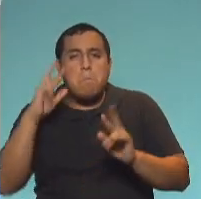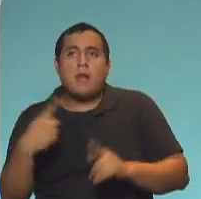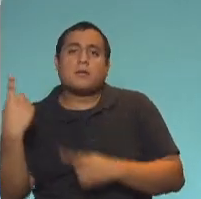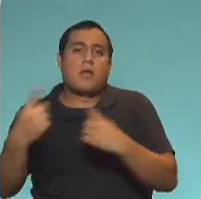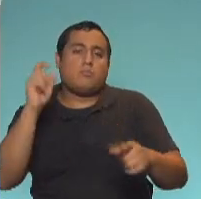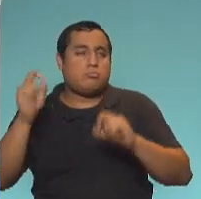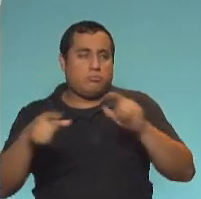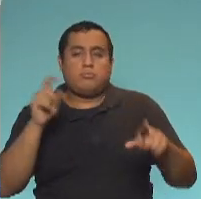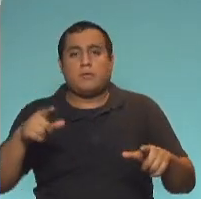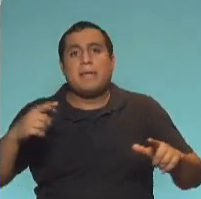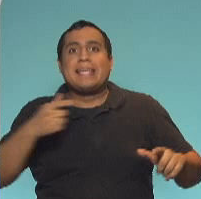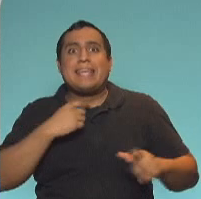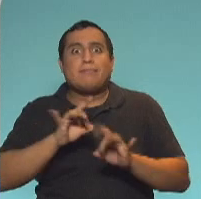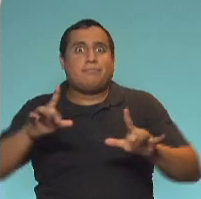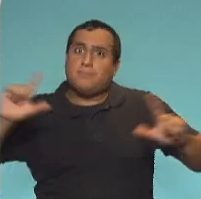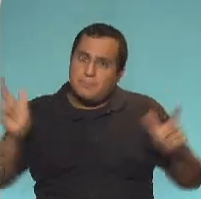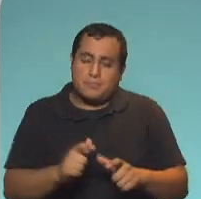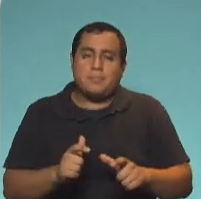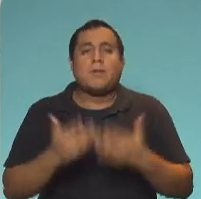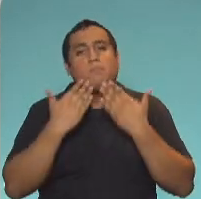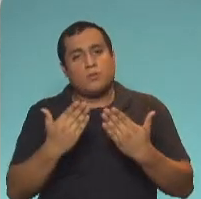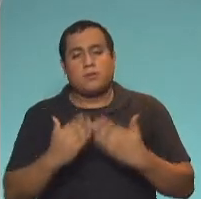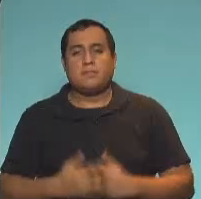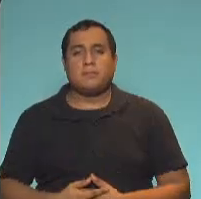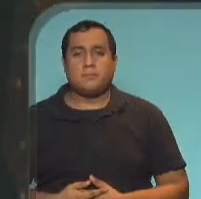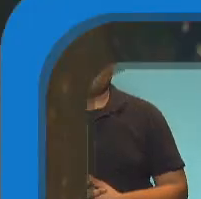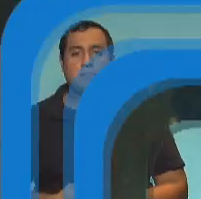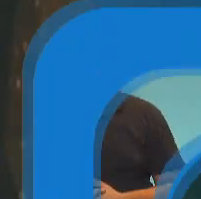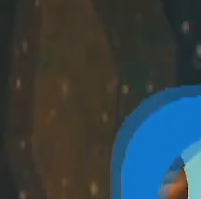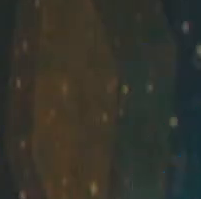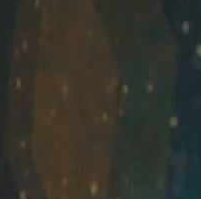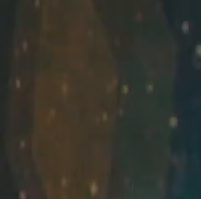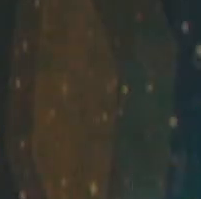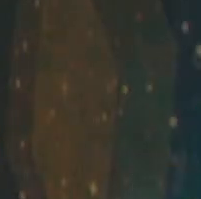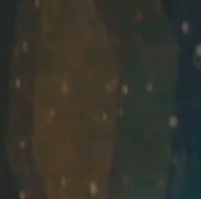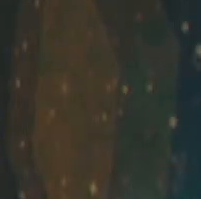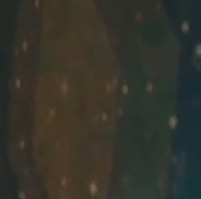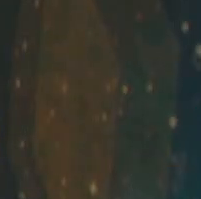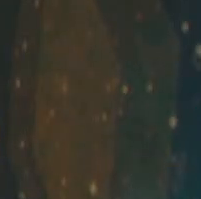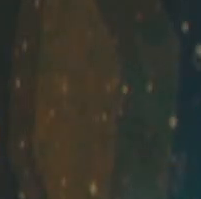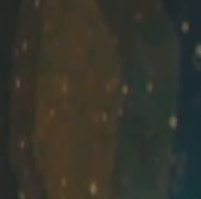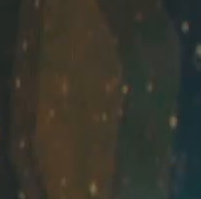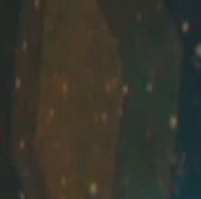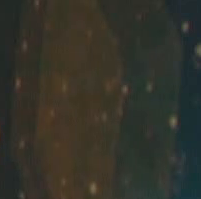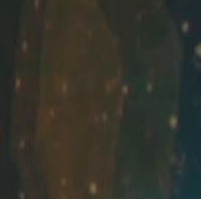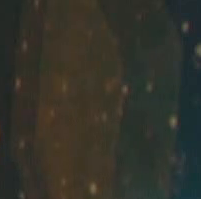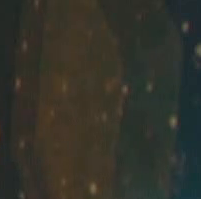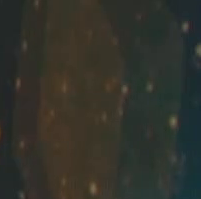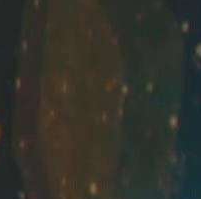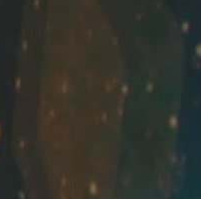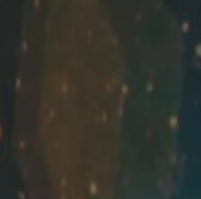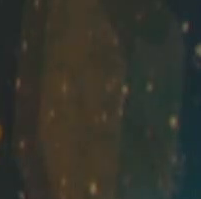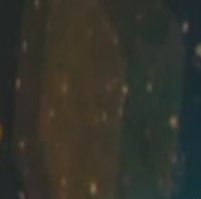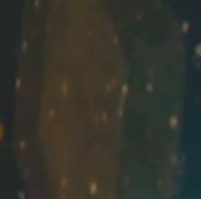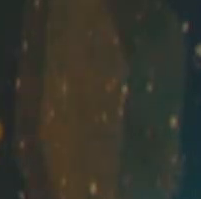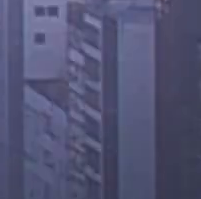intensificar la minimización de la transmisión muchas gracias recuerda las 13 segundos de noticias los esperamos hasta